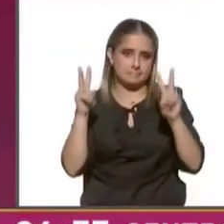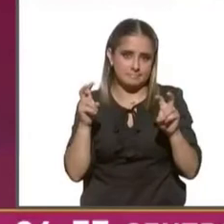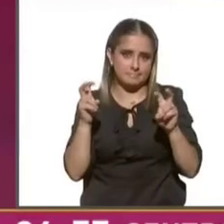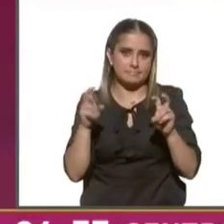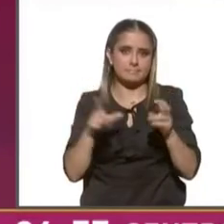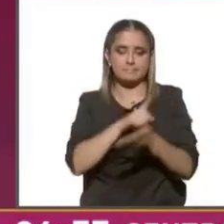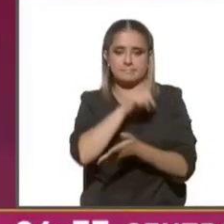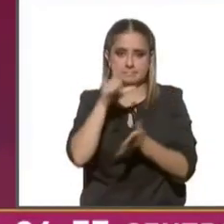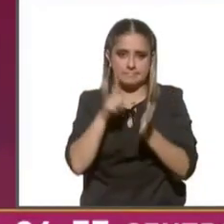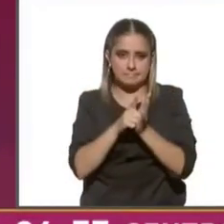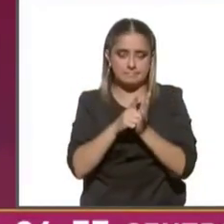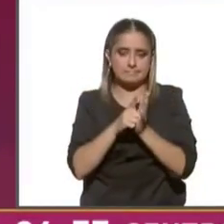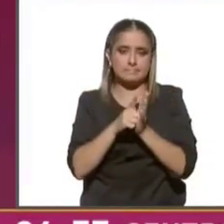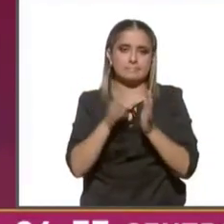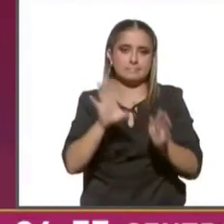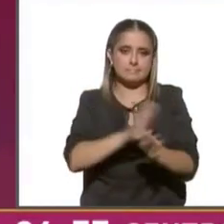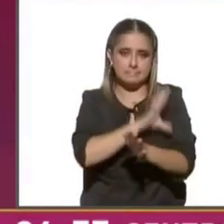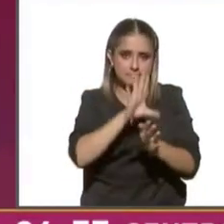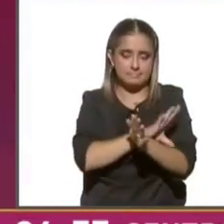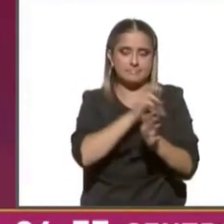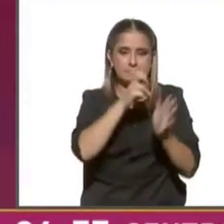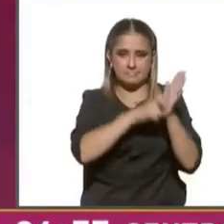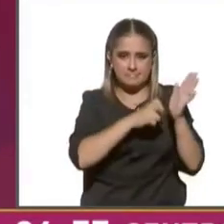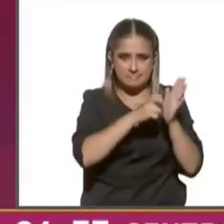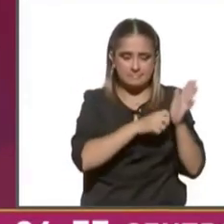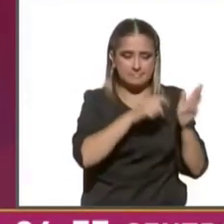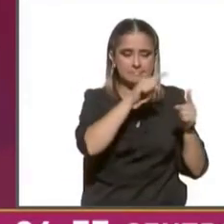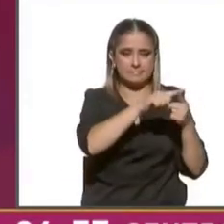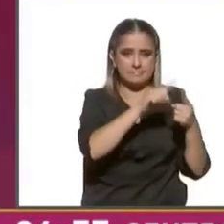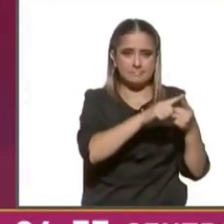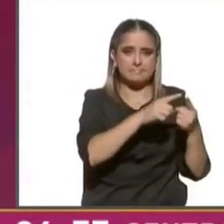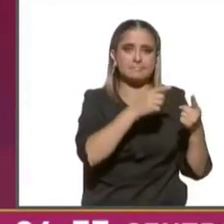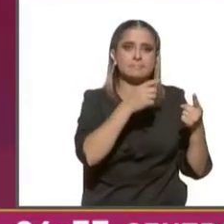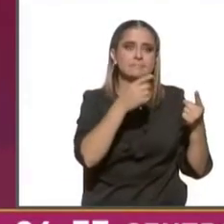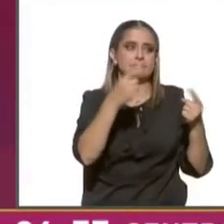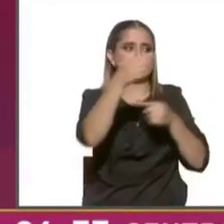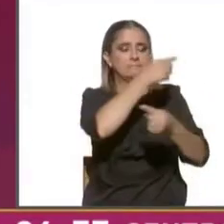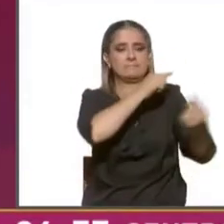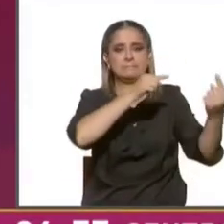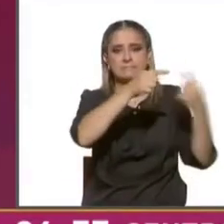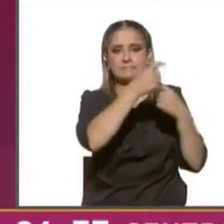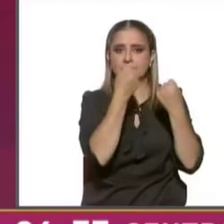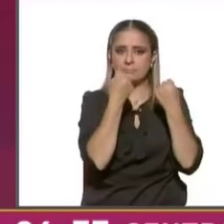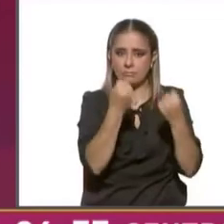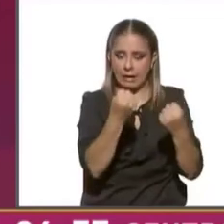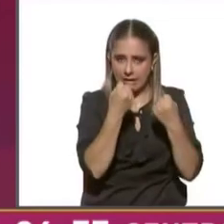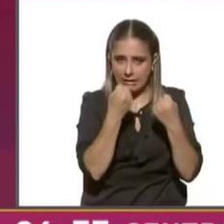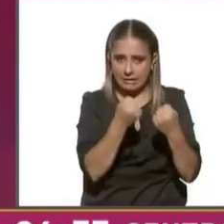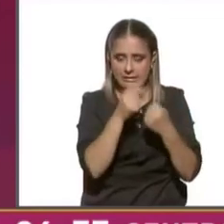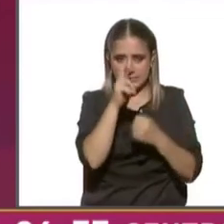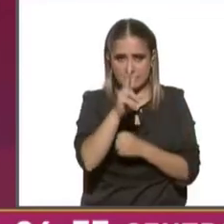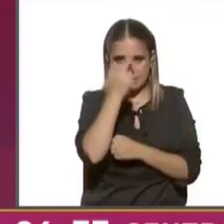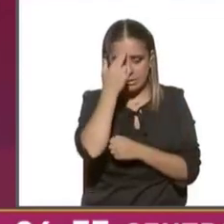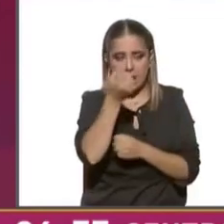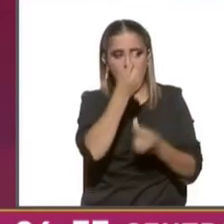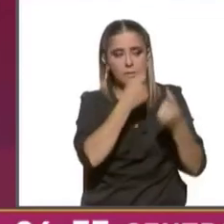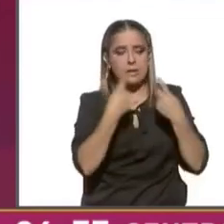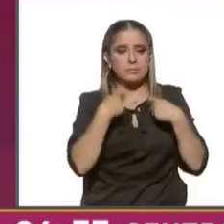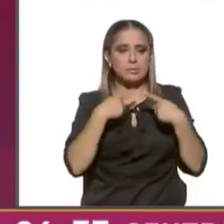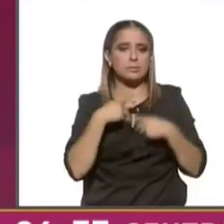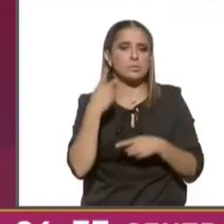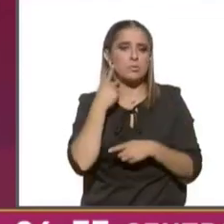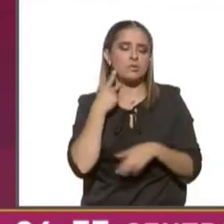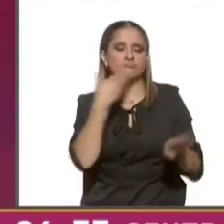reforma eléctrica que se llevó al extremo, Paco, porque vimos definitivamente el no de la oposición a